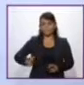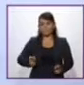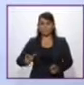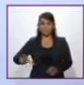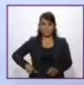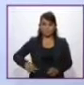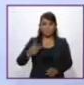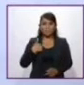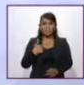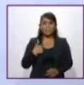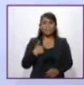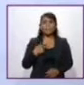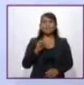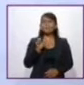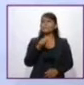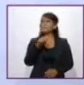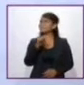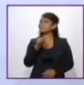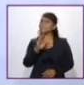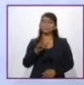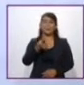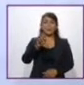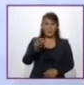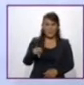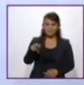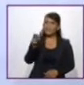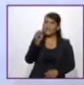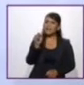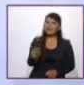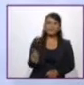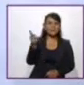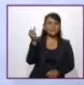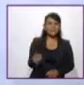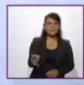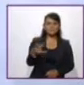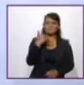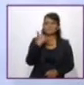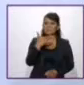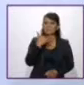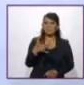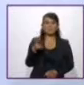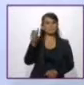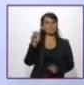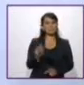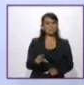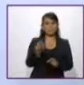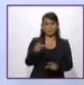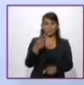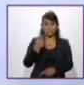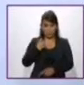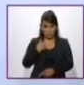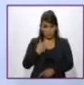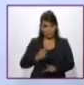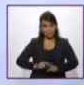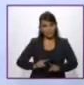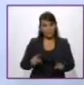la opacidad de los panistas ha sido la base de su corrupción, ¿sí? Conmigo, lo que la ciudadanía va a ver es a esta